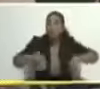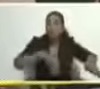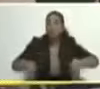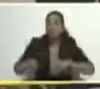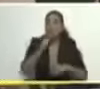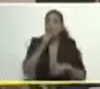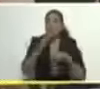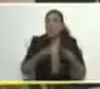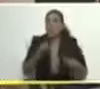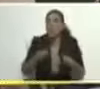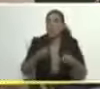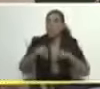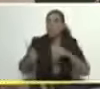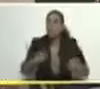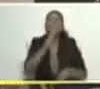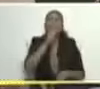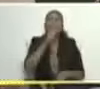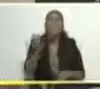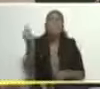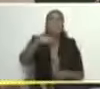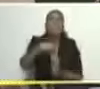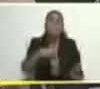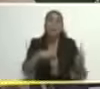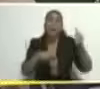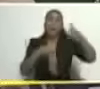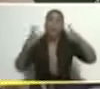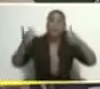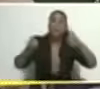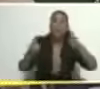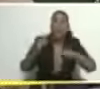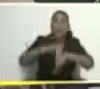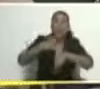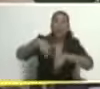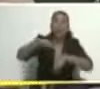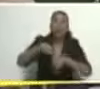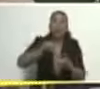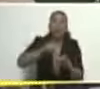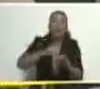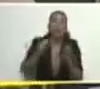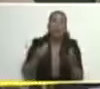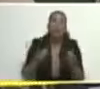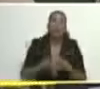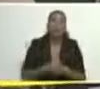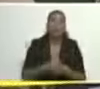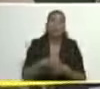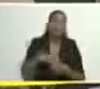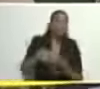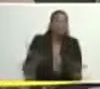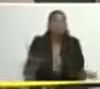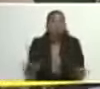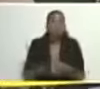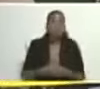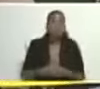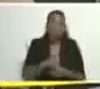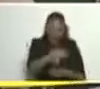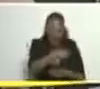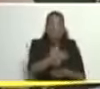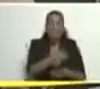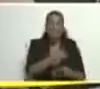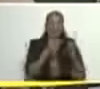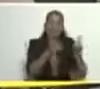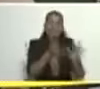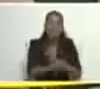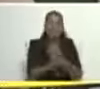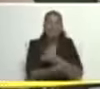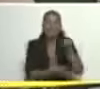recursos? ¿Quién obtiene qué, cuándo, dónde y cómo? De eso se